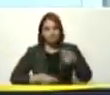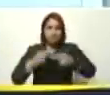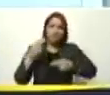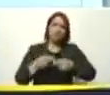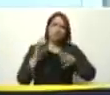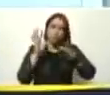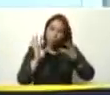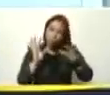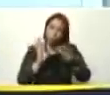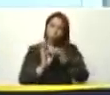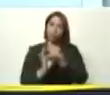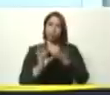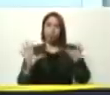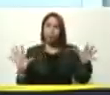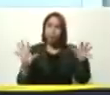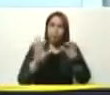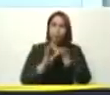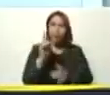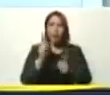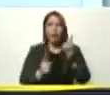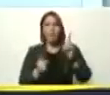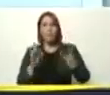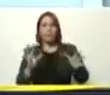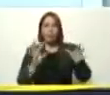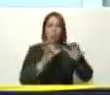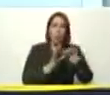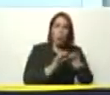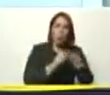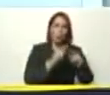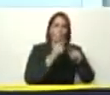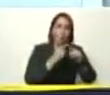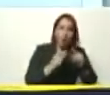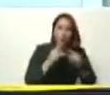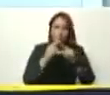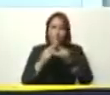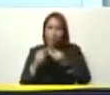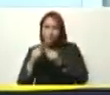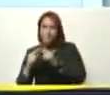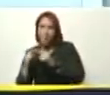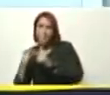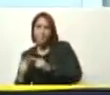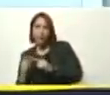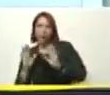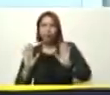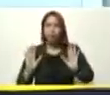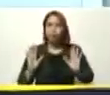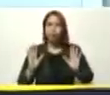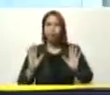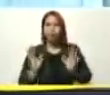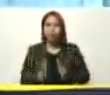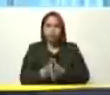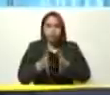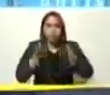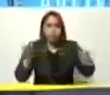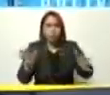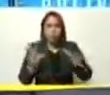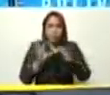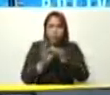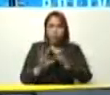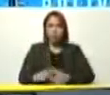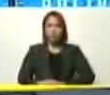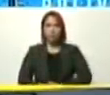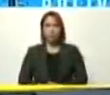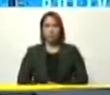unir, construir. A veces se une un pedacito, otro pedacito, otro pedacito. Cuando te das cuenta, uniste un pedazote. Y